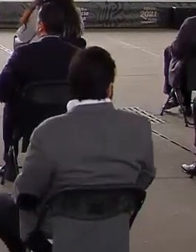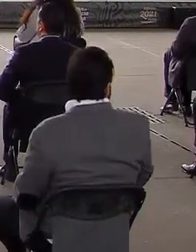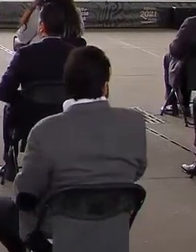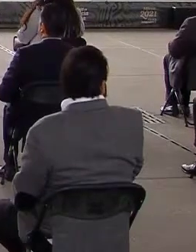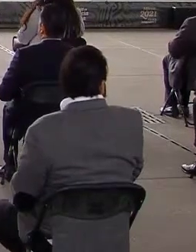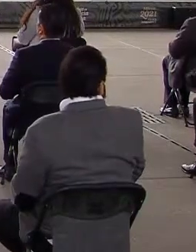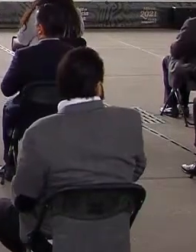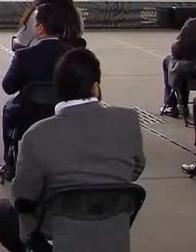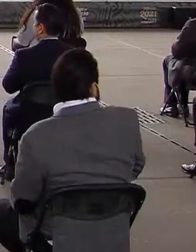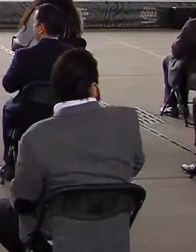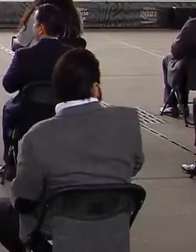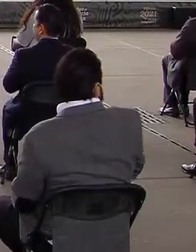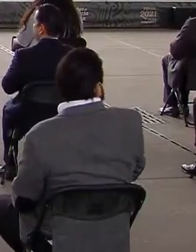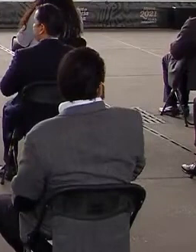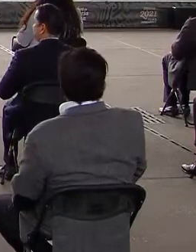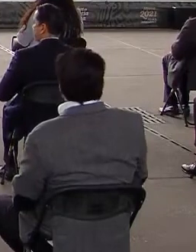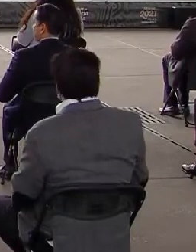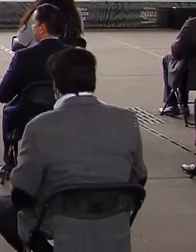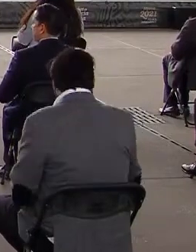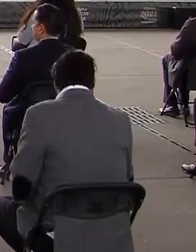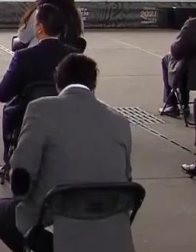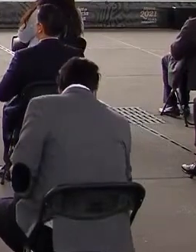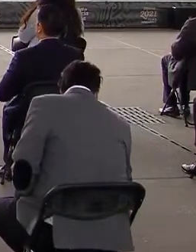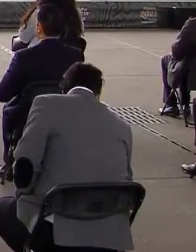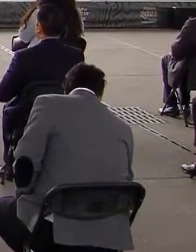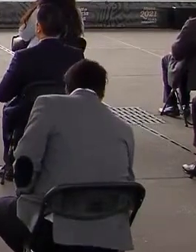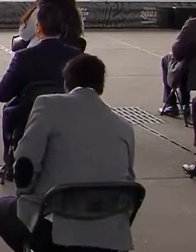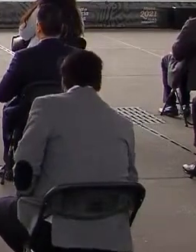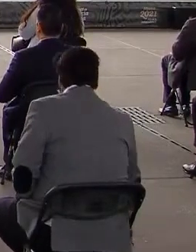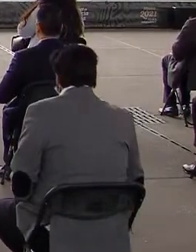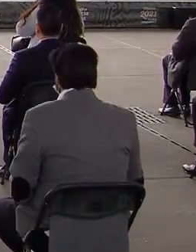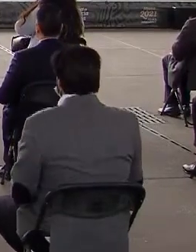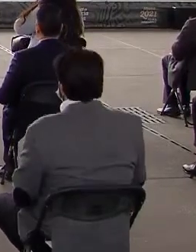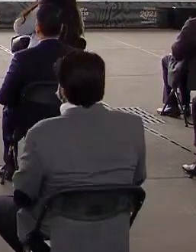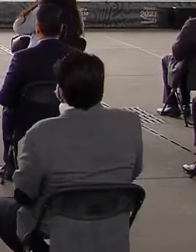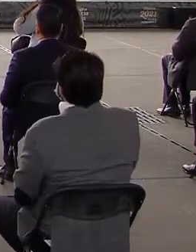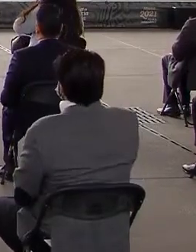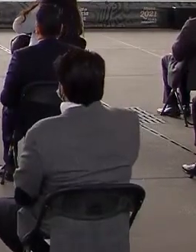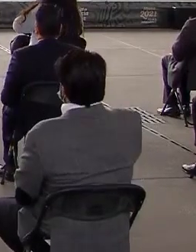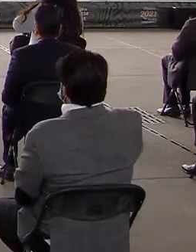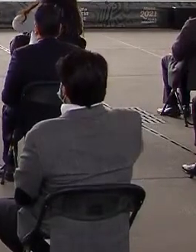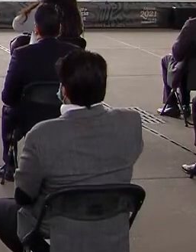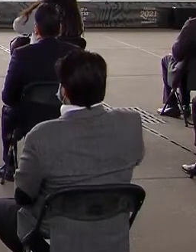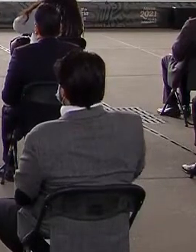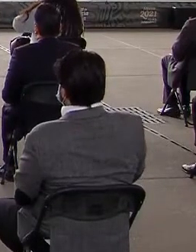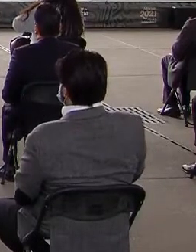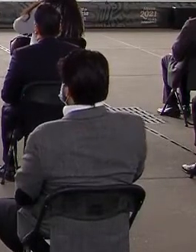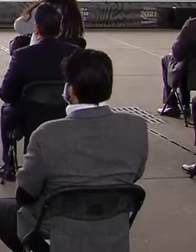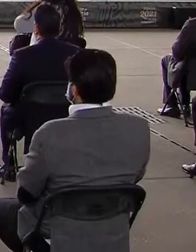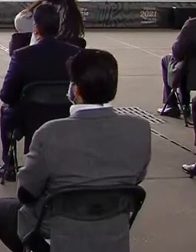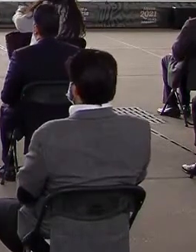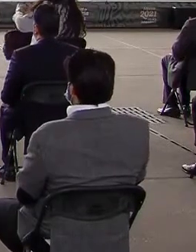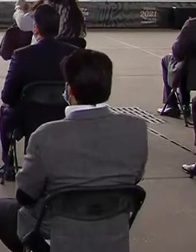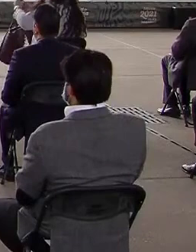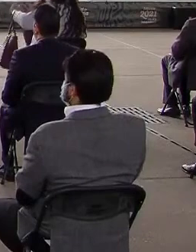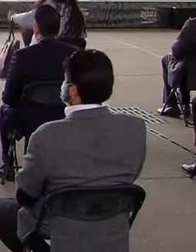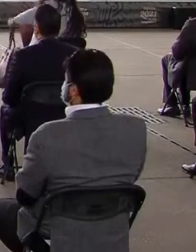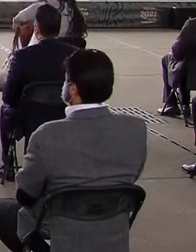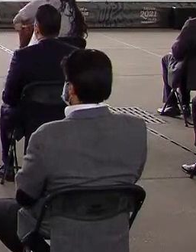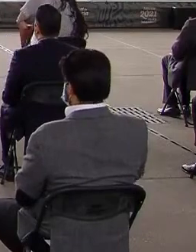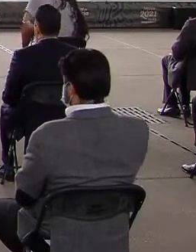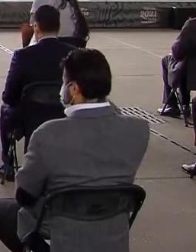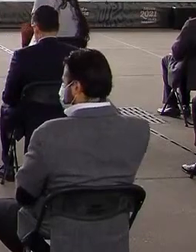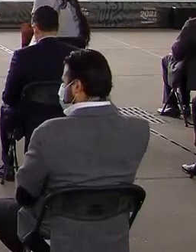Preside esta ceremonia 500 años de resistencia indígena, 1521, México, Tenochtitlan,